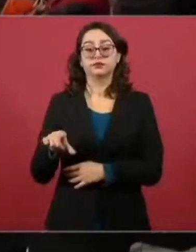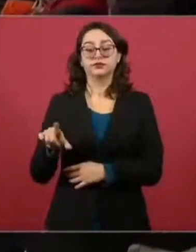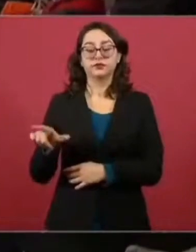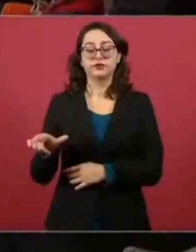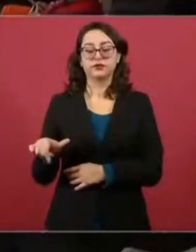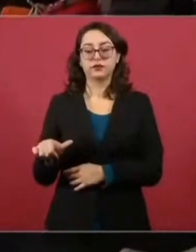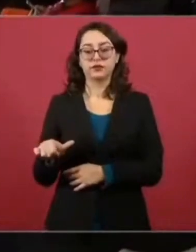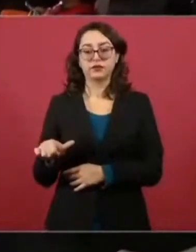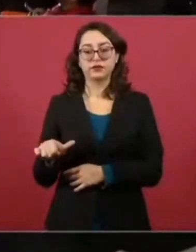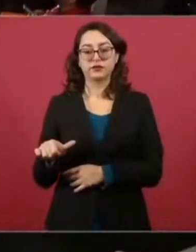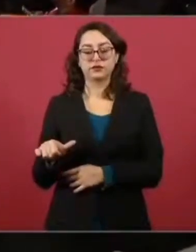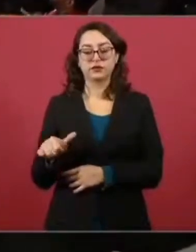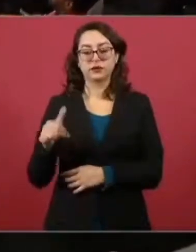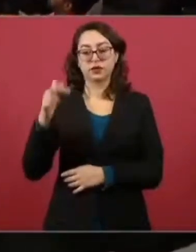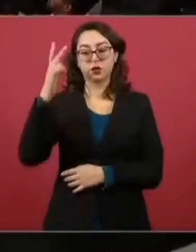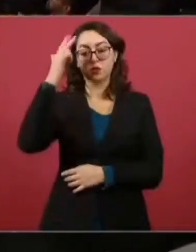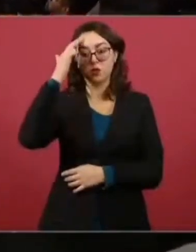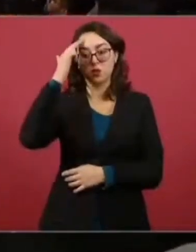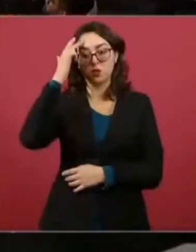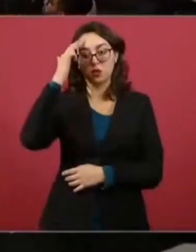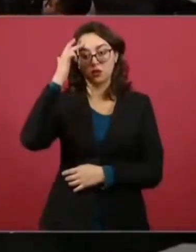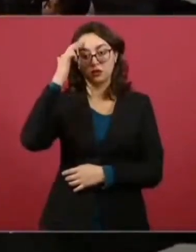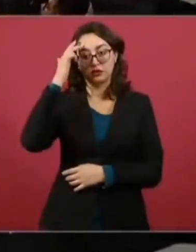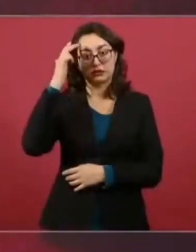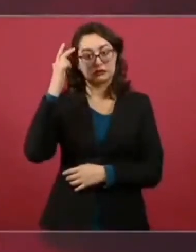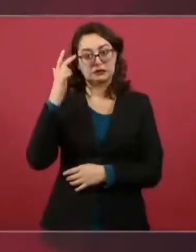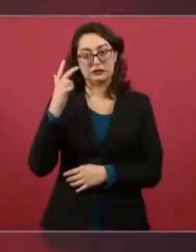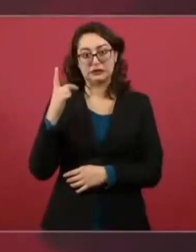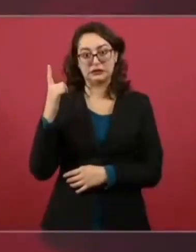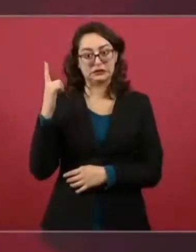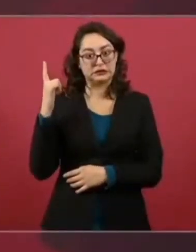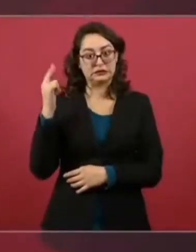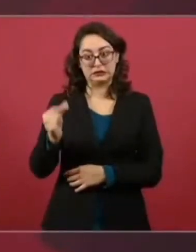de que se fue Porfirio Díaz en el Ipiranga.